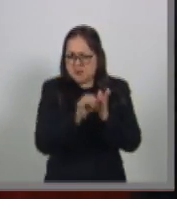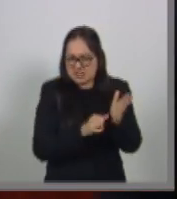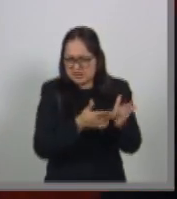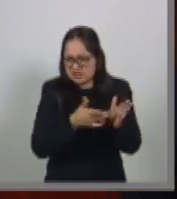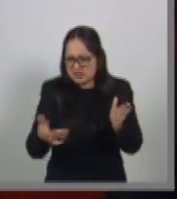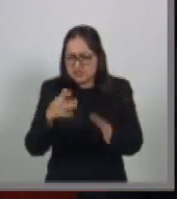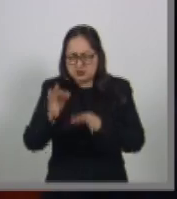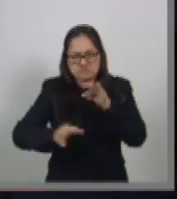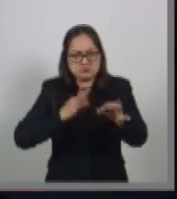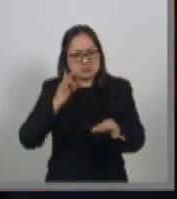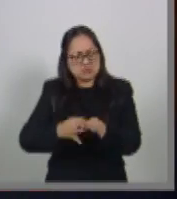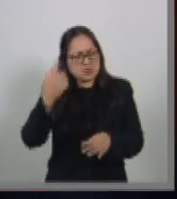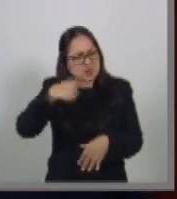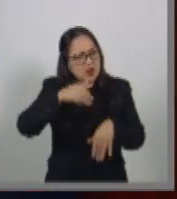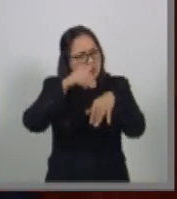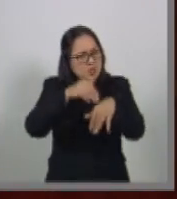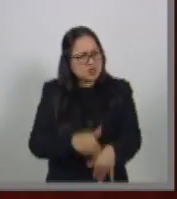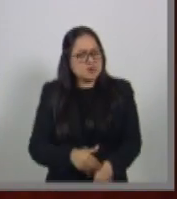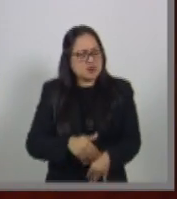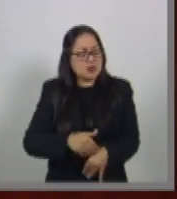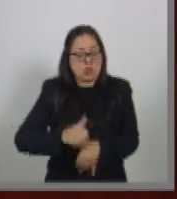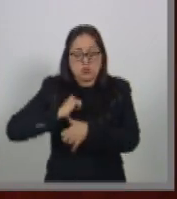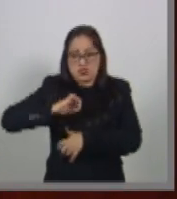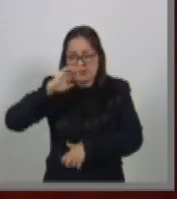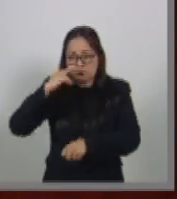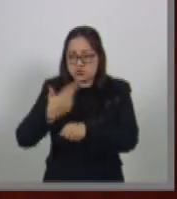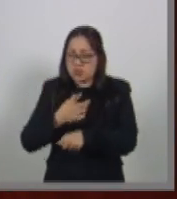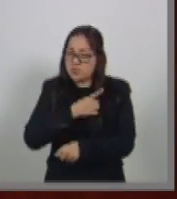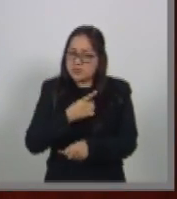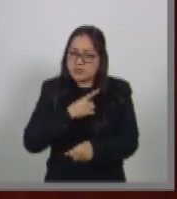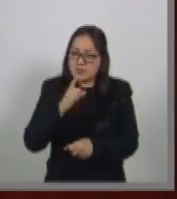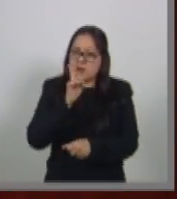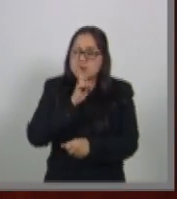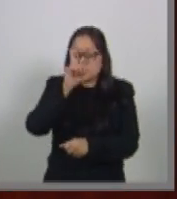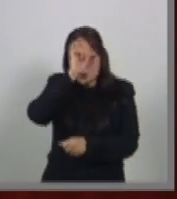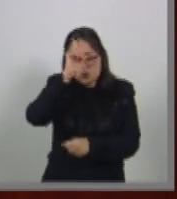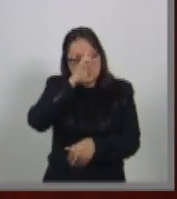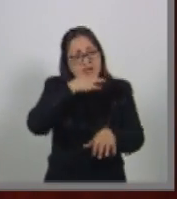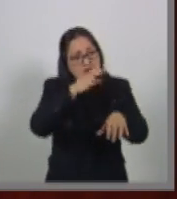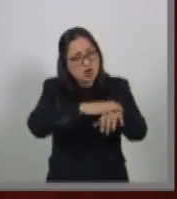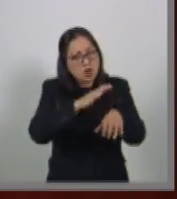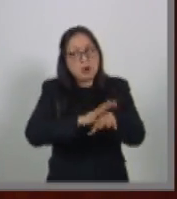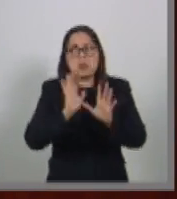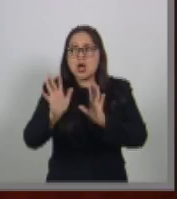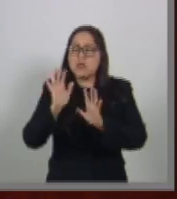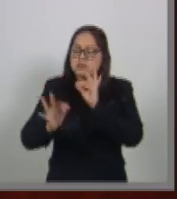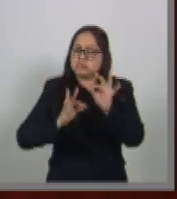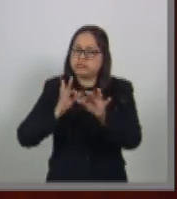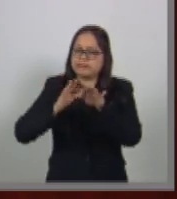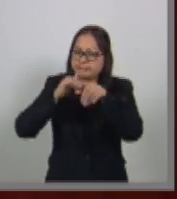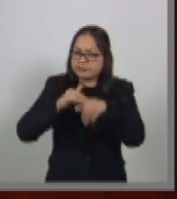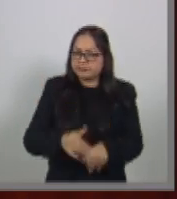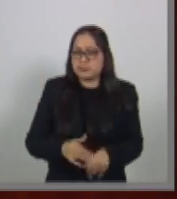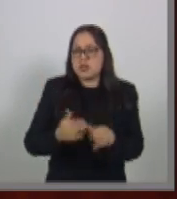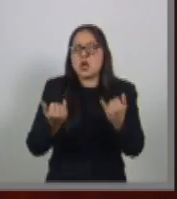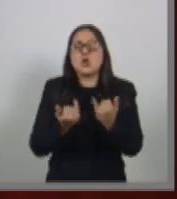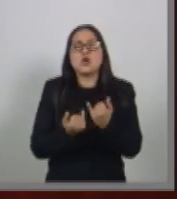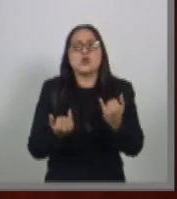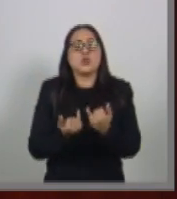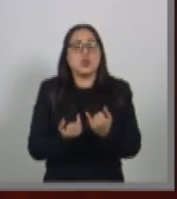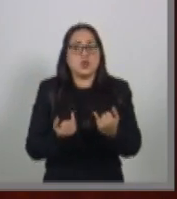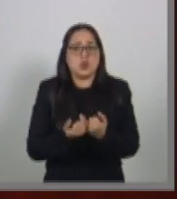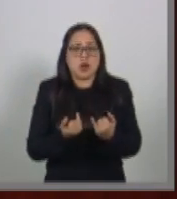6 meses, para que la autoridad pueda dar cumplimiento a la recomendación y presentar las pruebas que